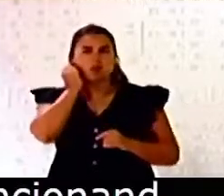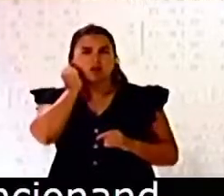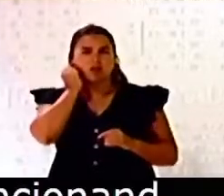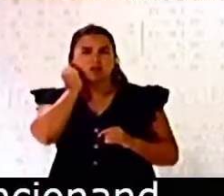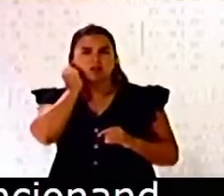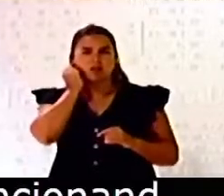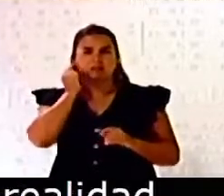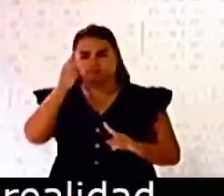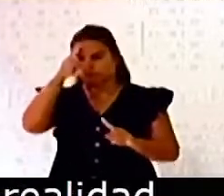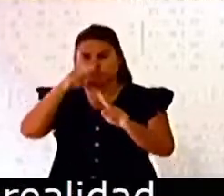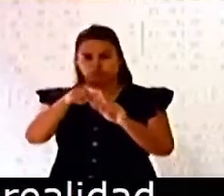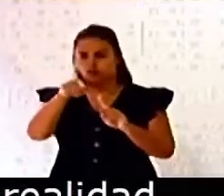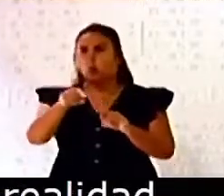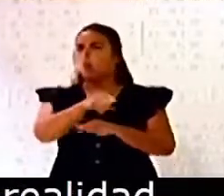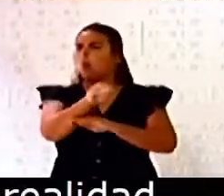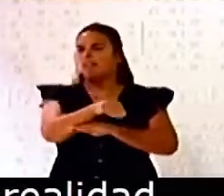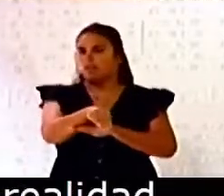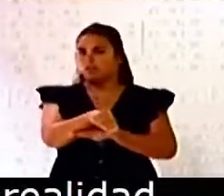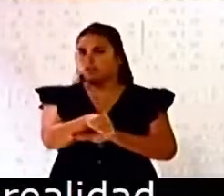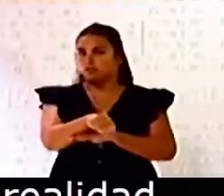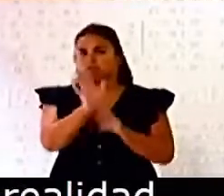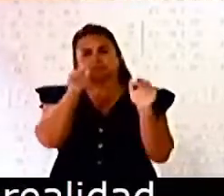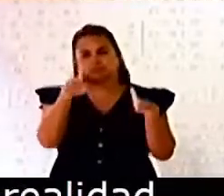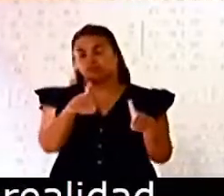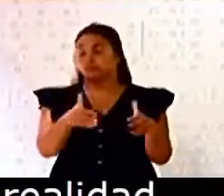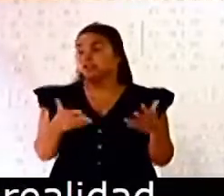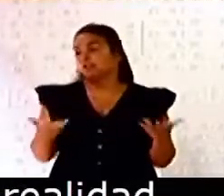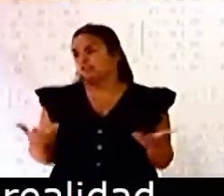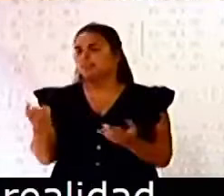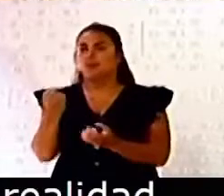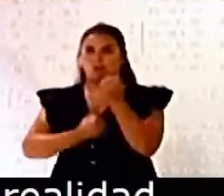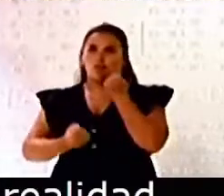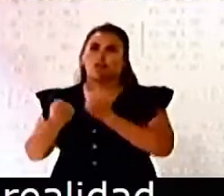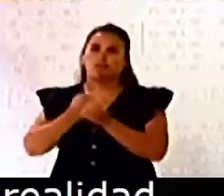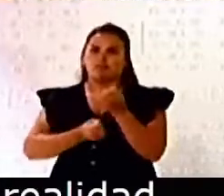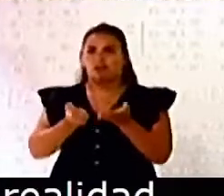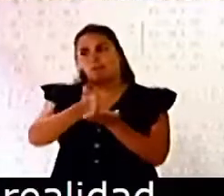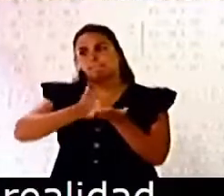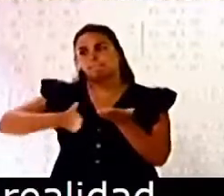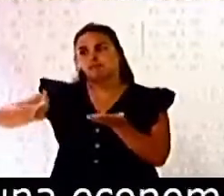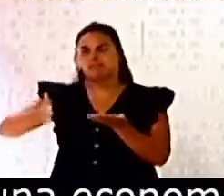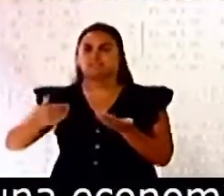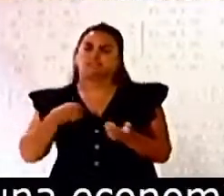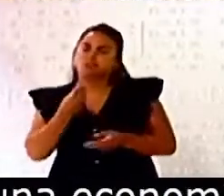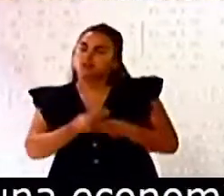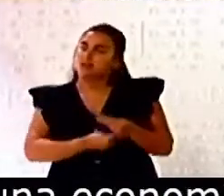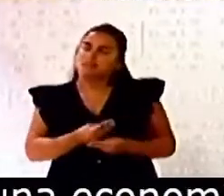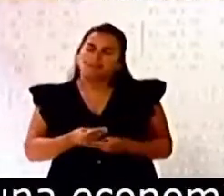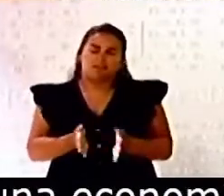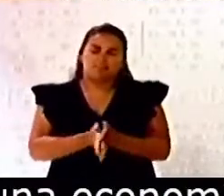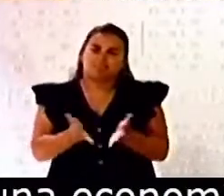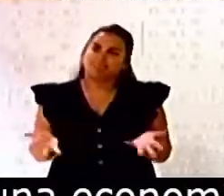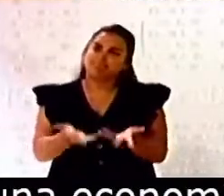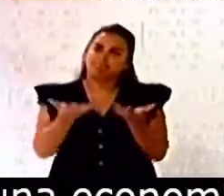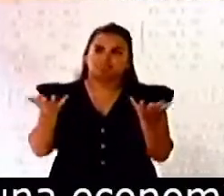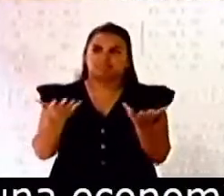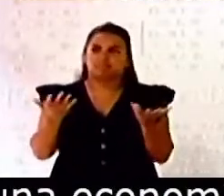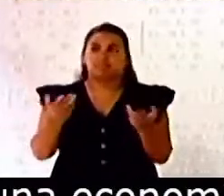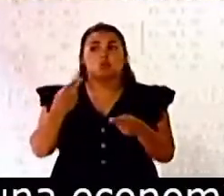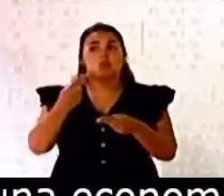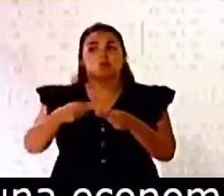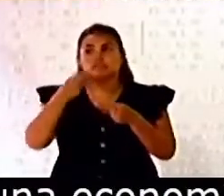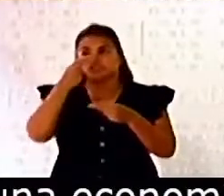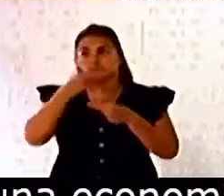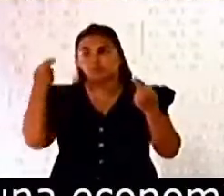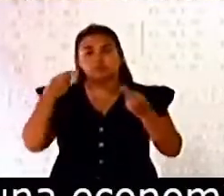el centro de los cuidados y que tienen que ver con una economía en B que tenemos que hacer aflorar y afrontar desde las políticas